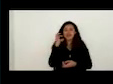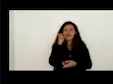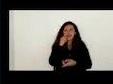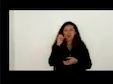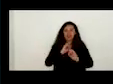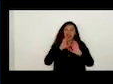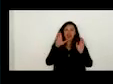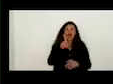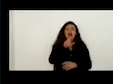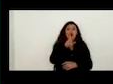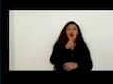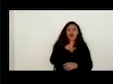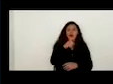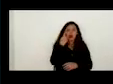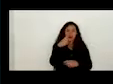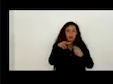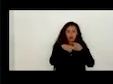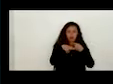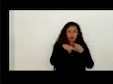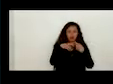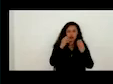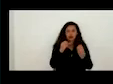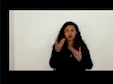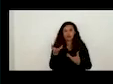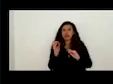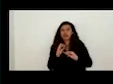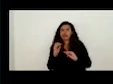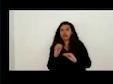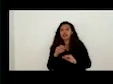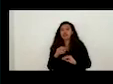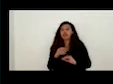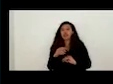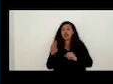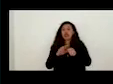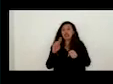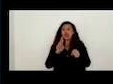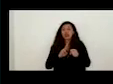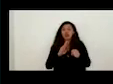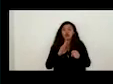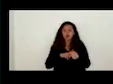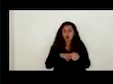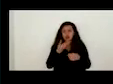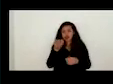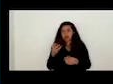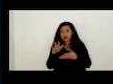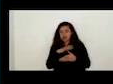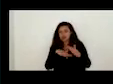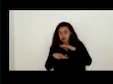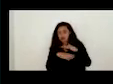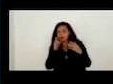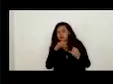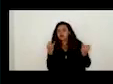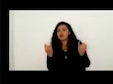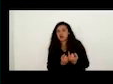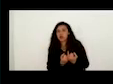porción de agua simple que sería básica. Esto tiene el mismo aporte de calorías, pero